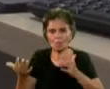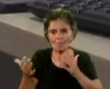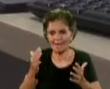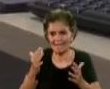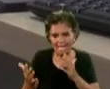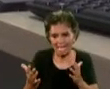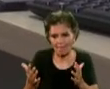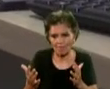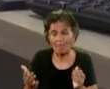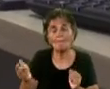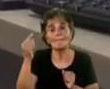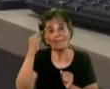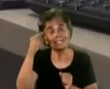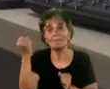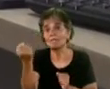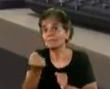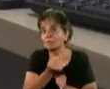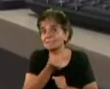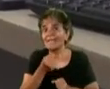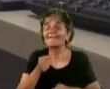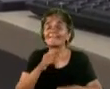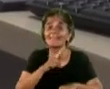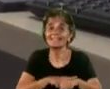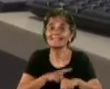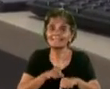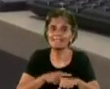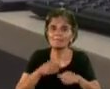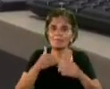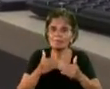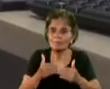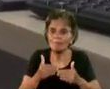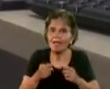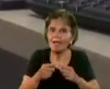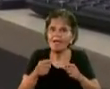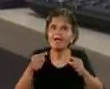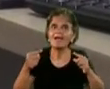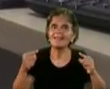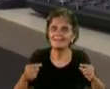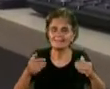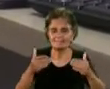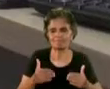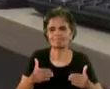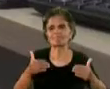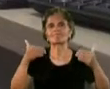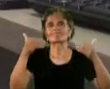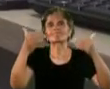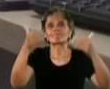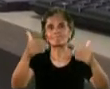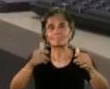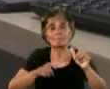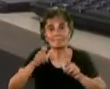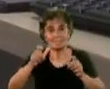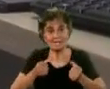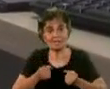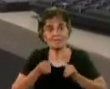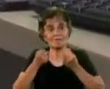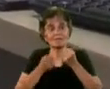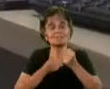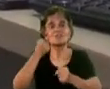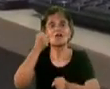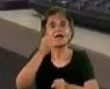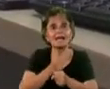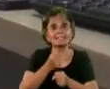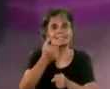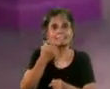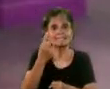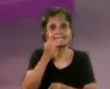pensamos que era importante extender esa posibilidad para todos los que todavía con un esfuerzo puedan hasta el